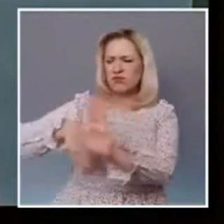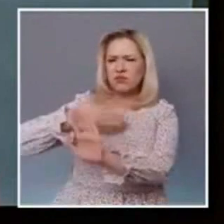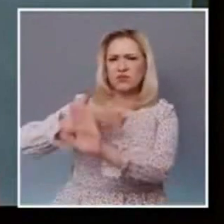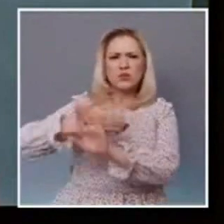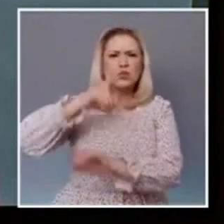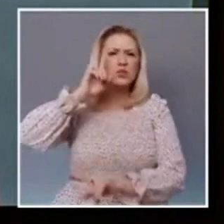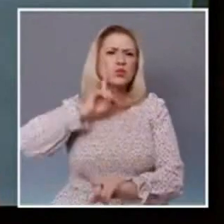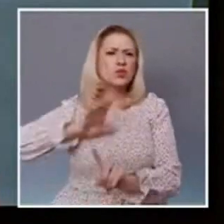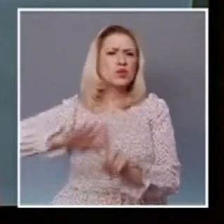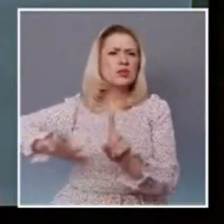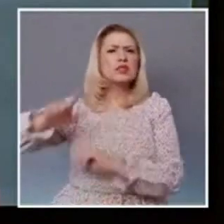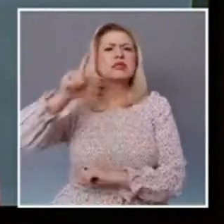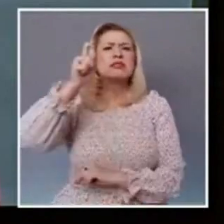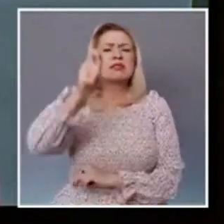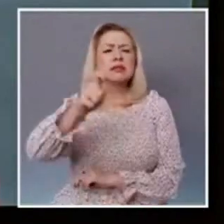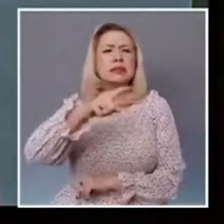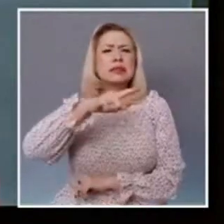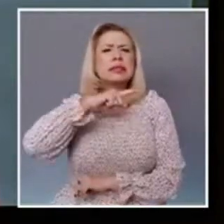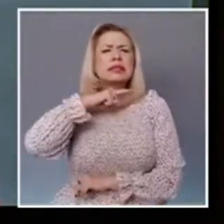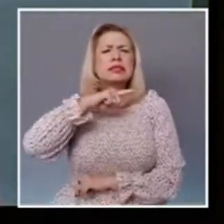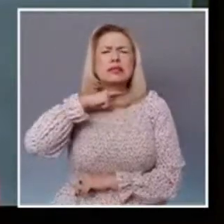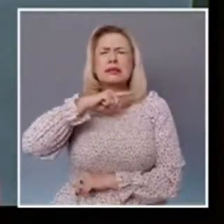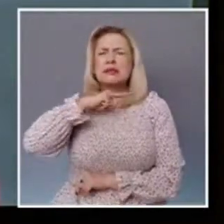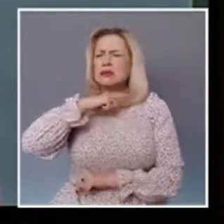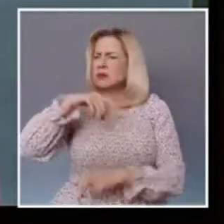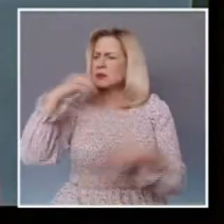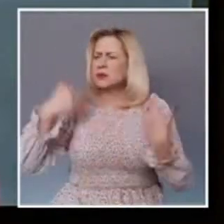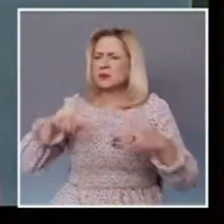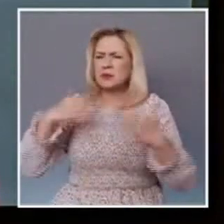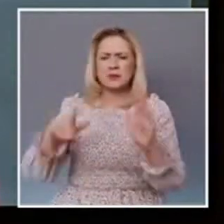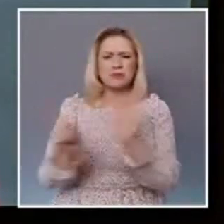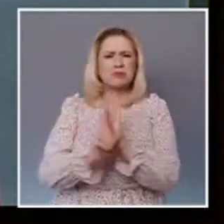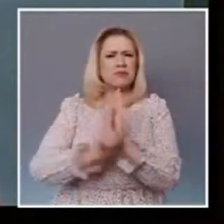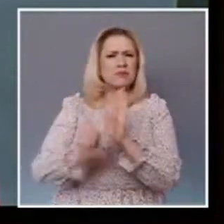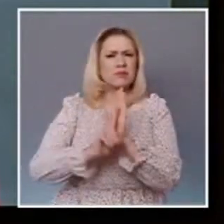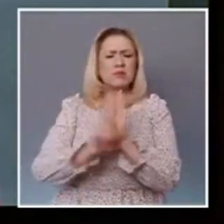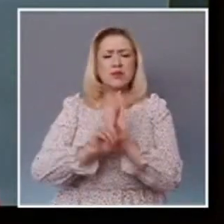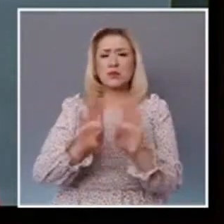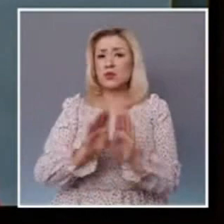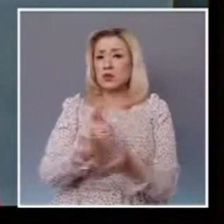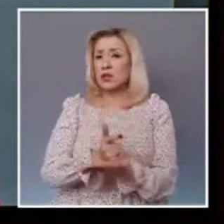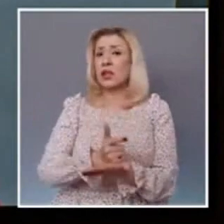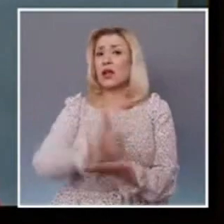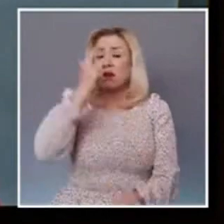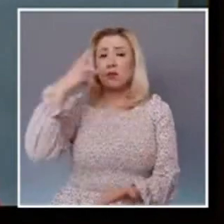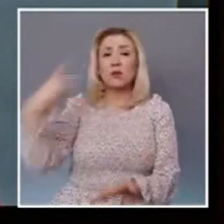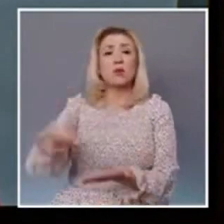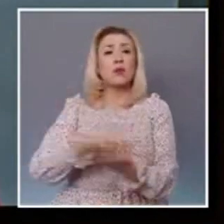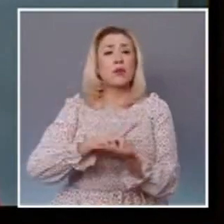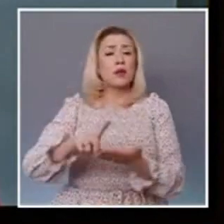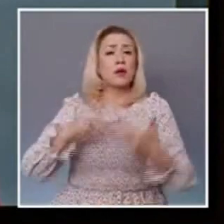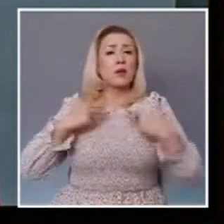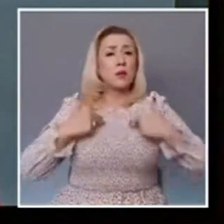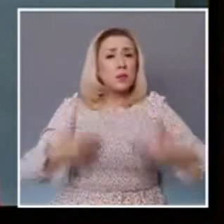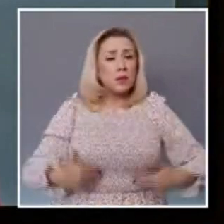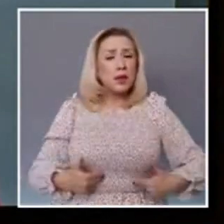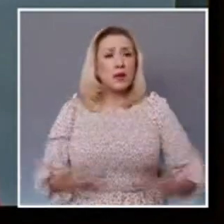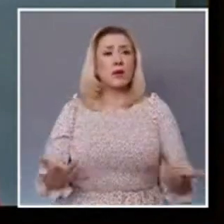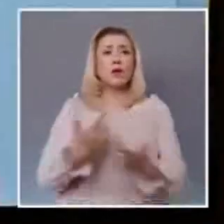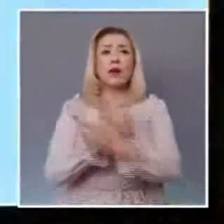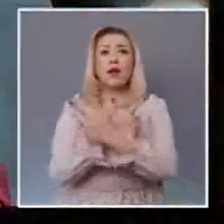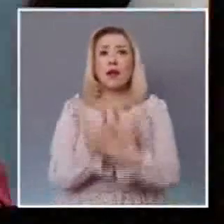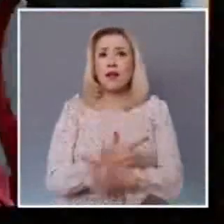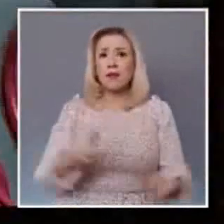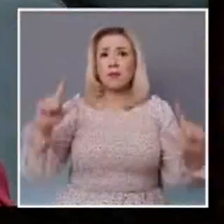una amenaza general y grave a los derechos humanos y a las libertades